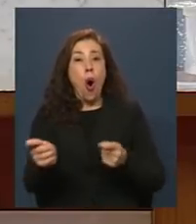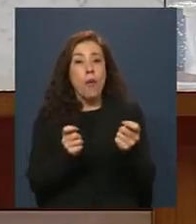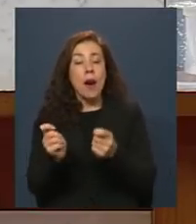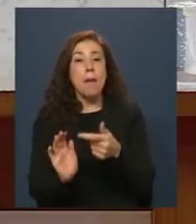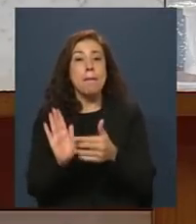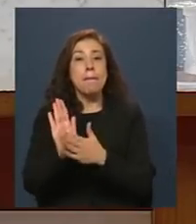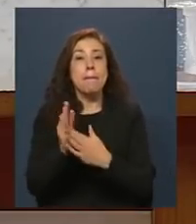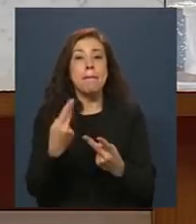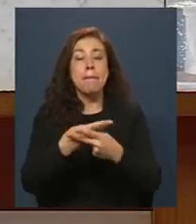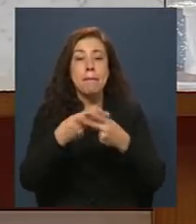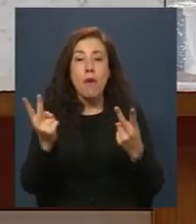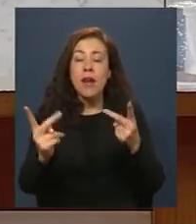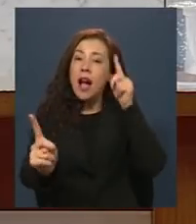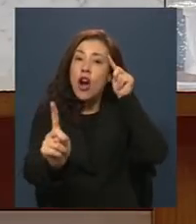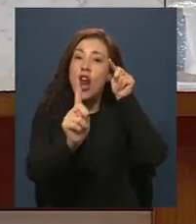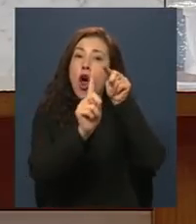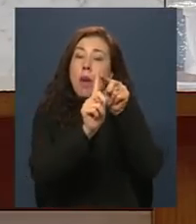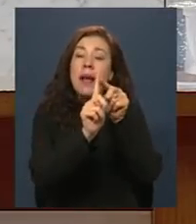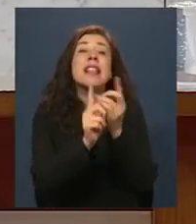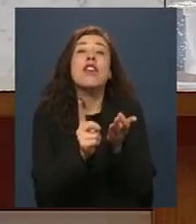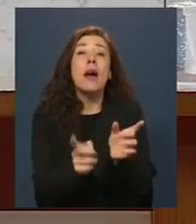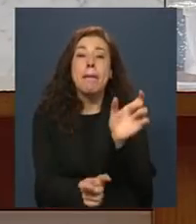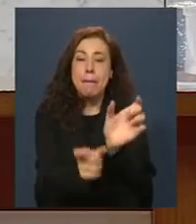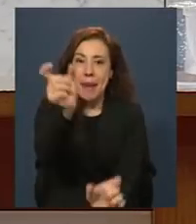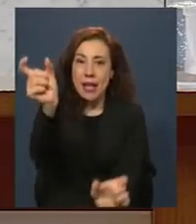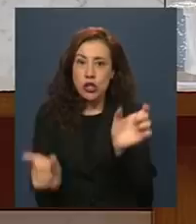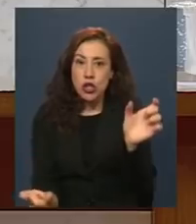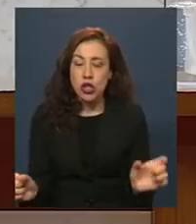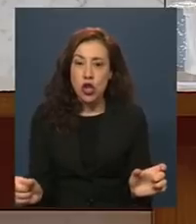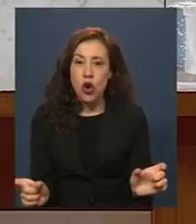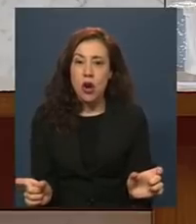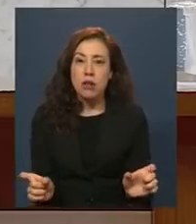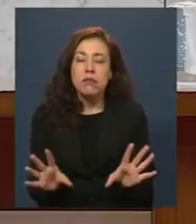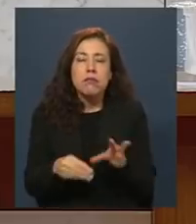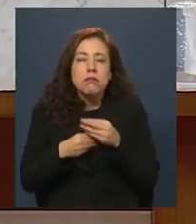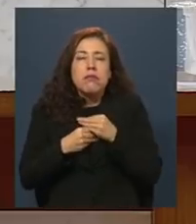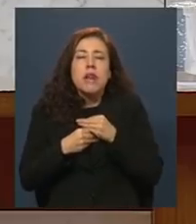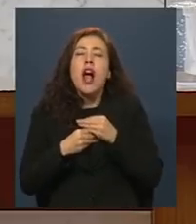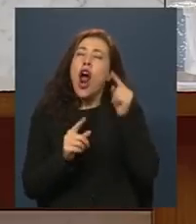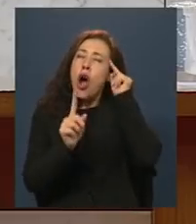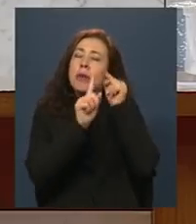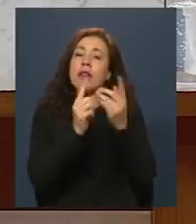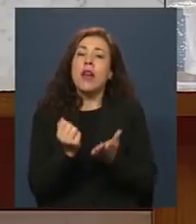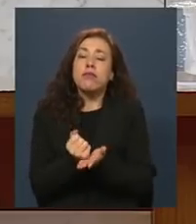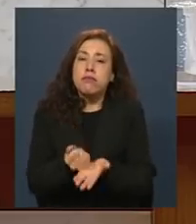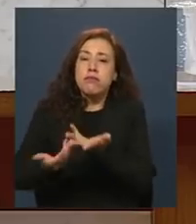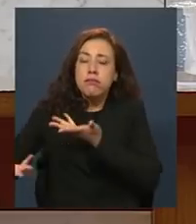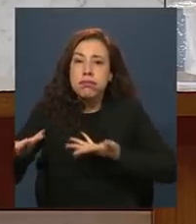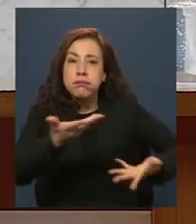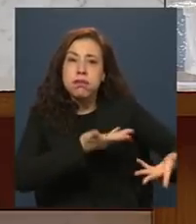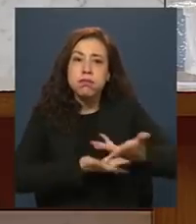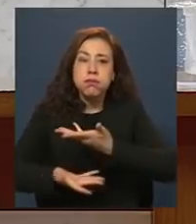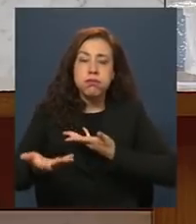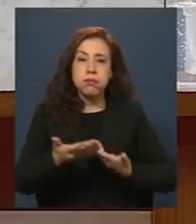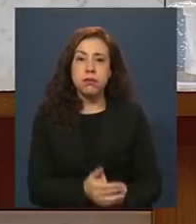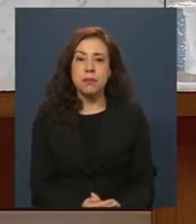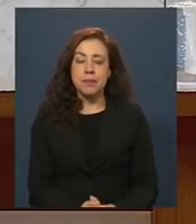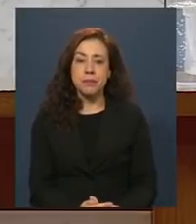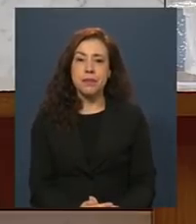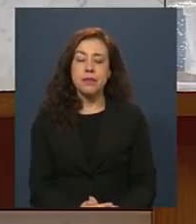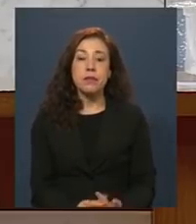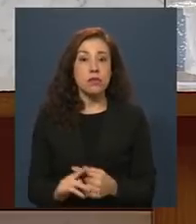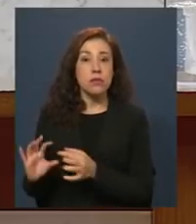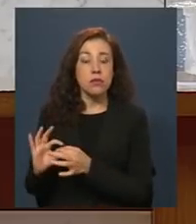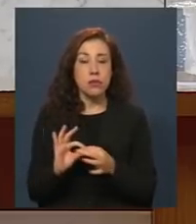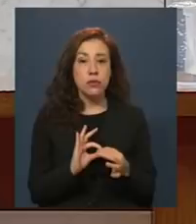políticas públicas centradas en las personas, empapadas en el espíritu de colaboración y de solidaridad. Es por